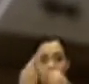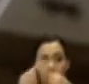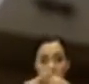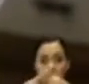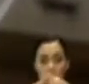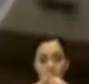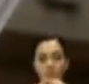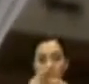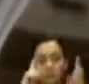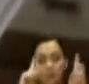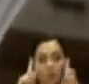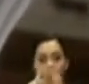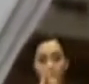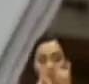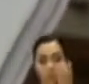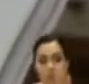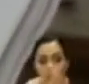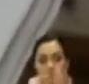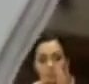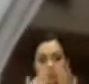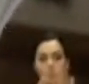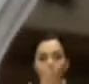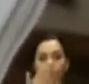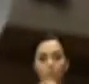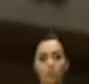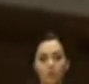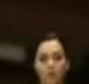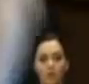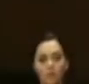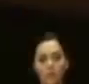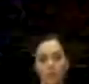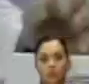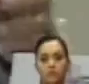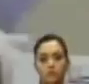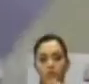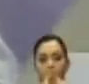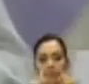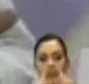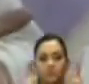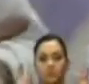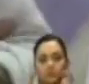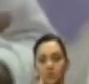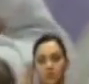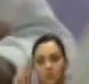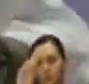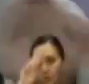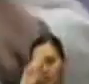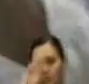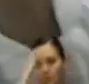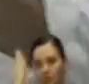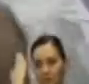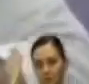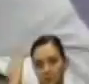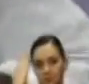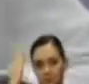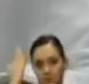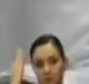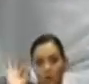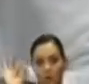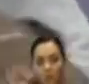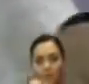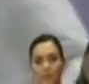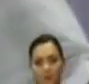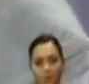el acuerdo ministerial implica un nuevo trámite, sobre todo para los pequeños empresarios. Ignorancia, mala fe de este señor y, por supuesto, diario La